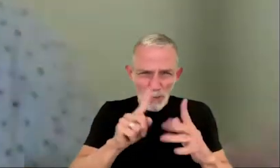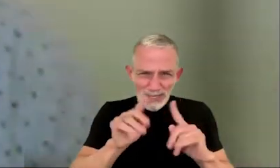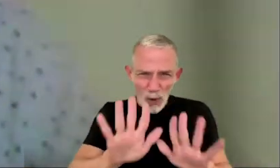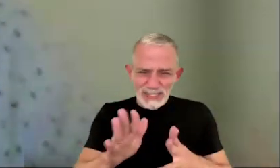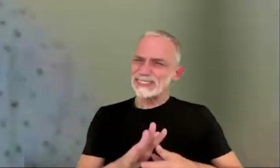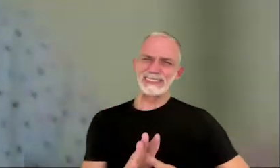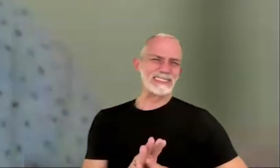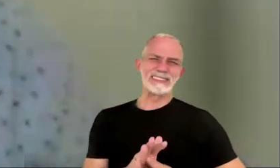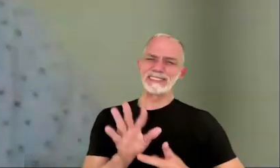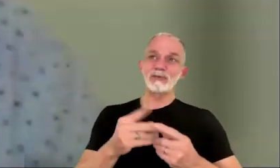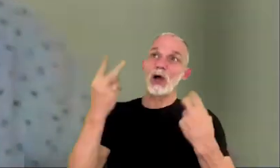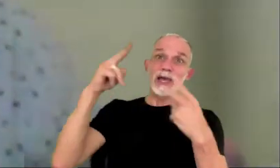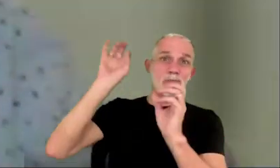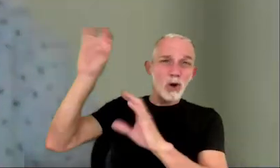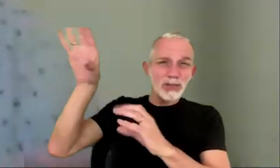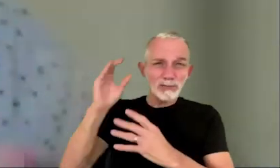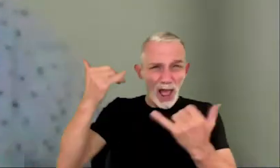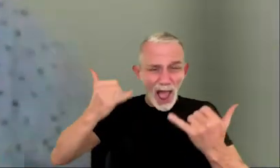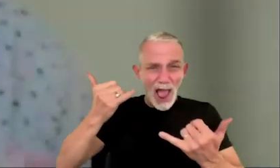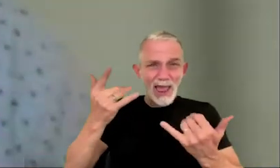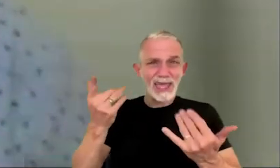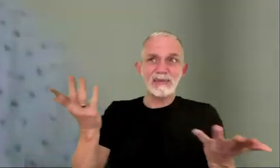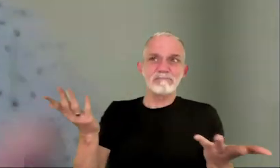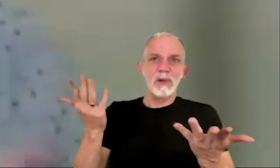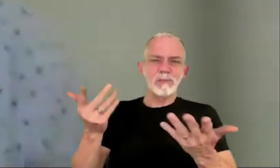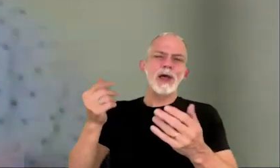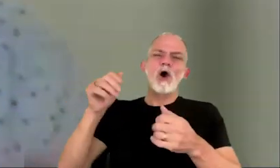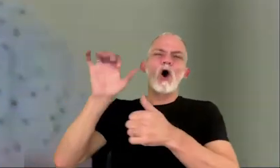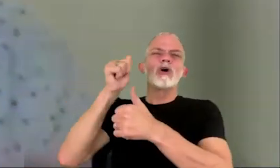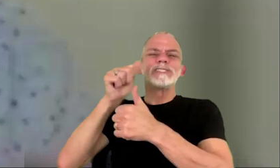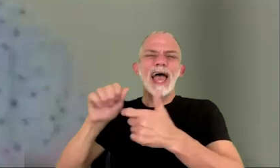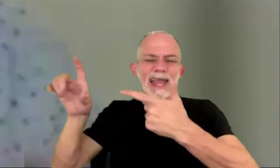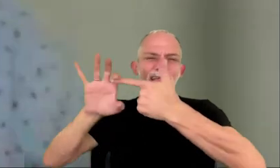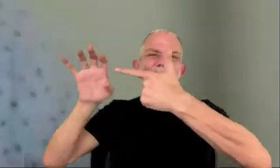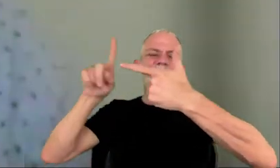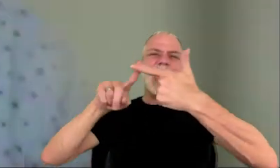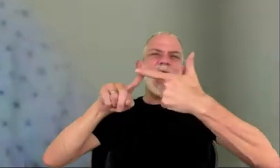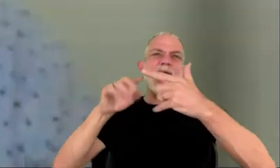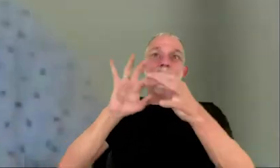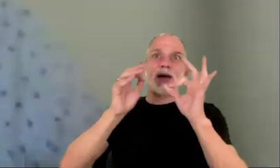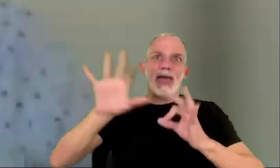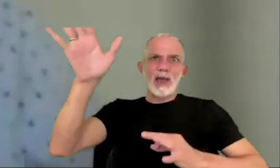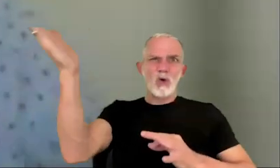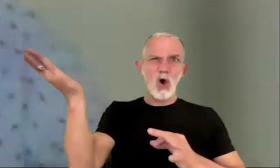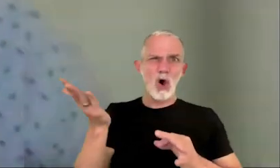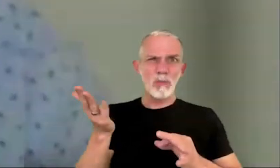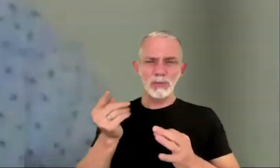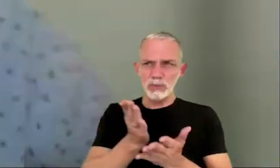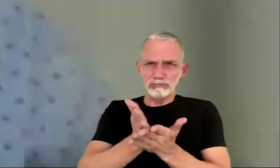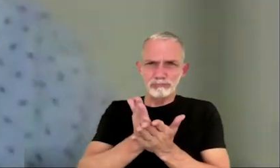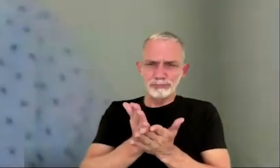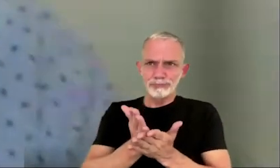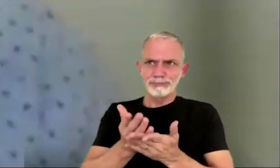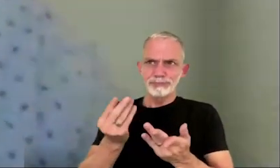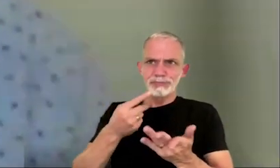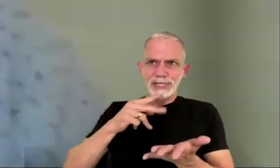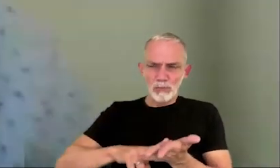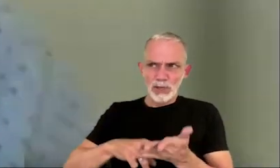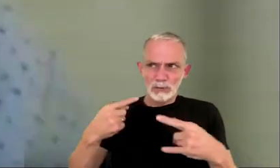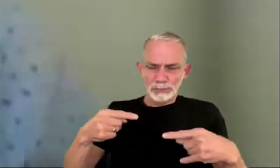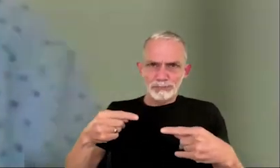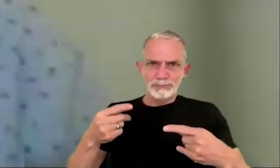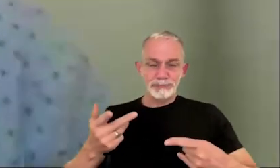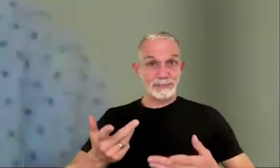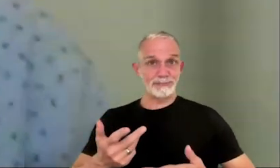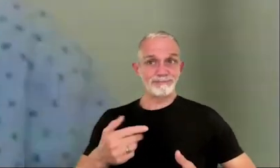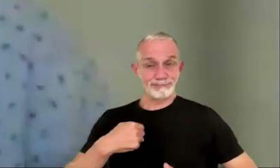alto porcentaje de exportaciones que va a Oceanía, Unión Europea y todo eso, que ellos se van a poner cada vez mucho más estrictos con estos aspectos.